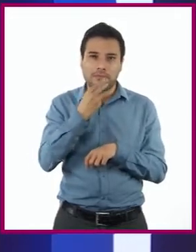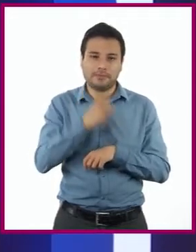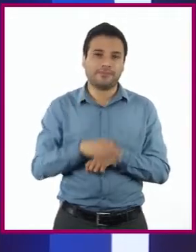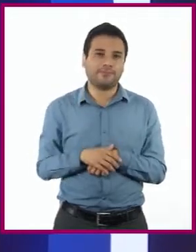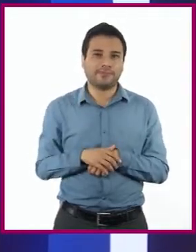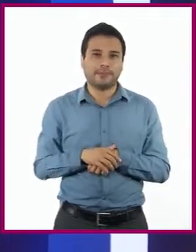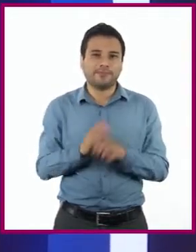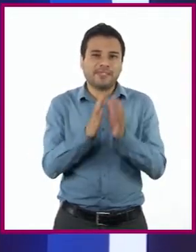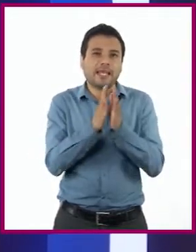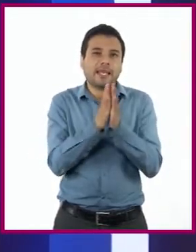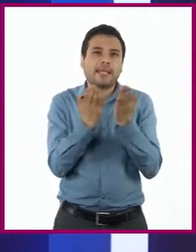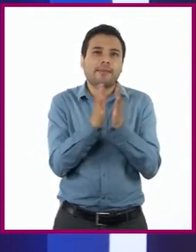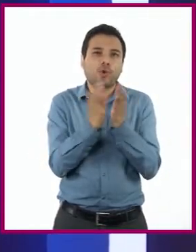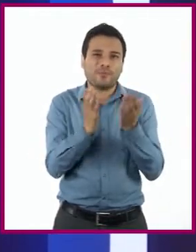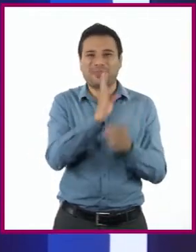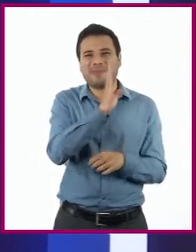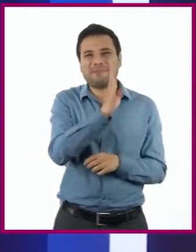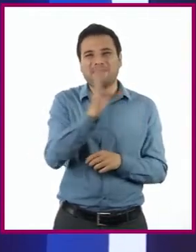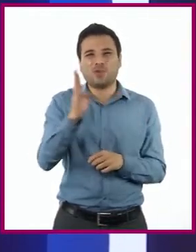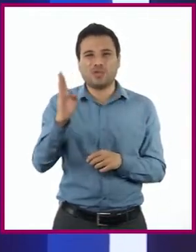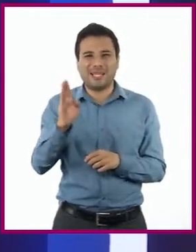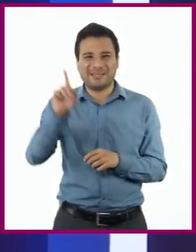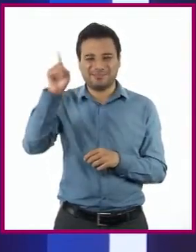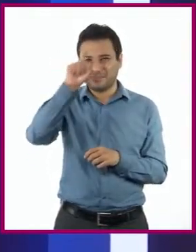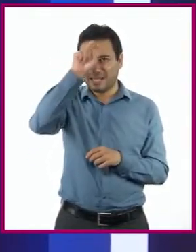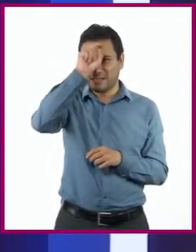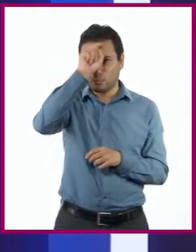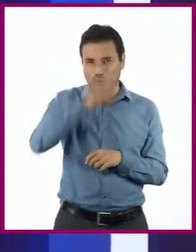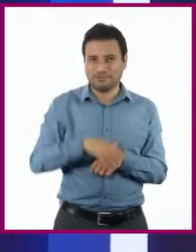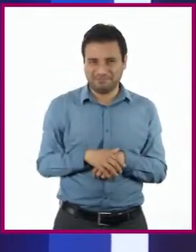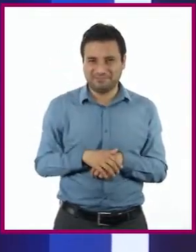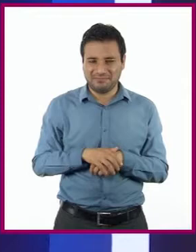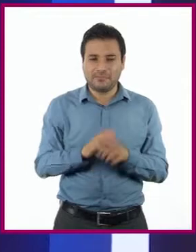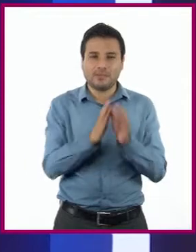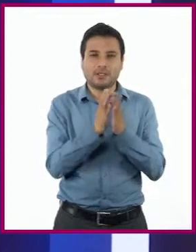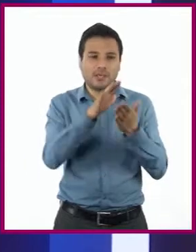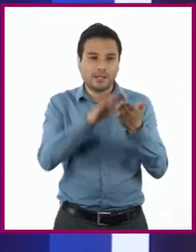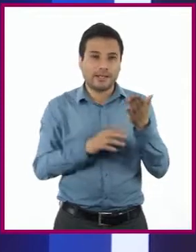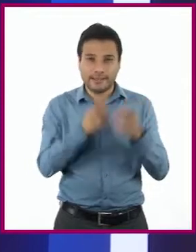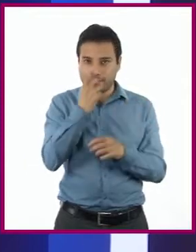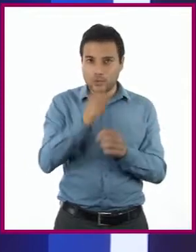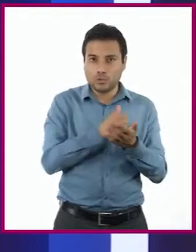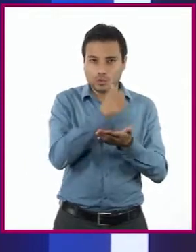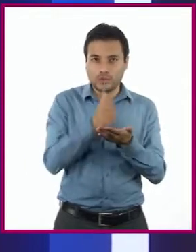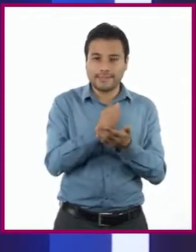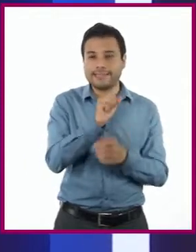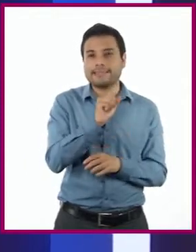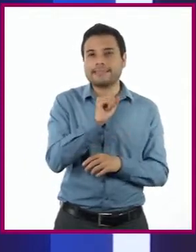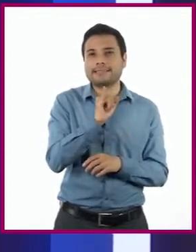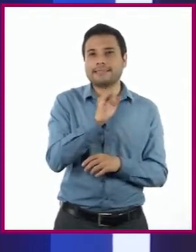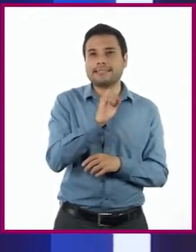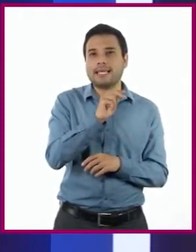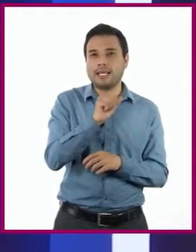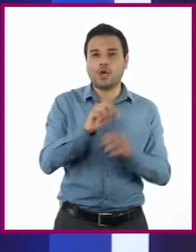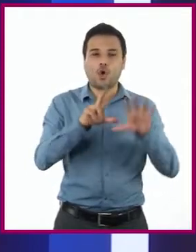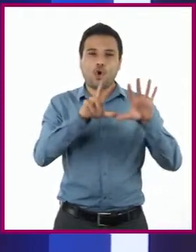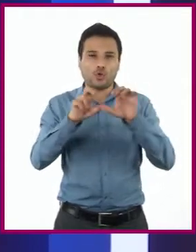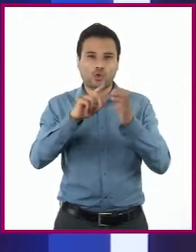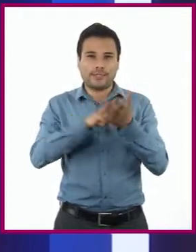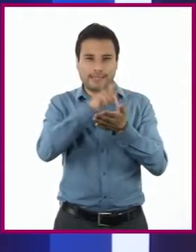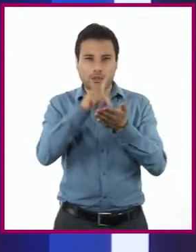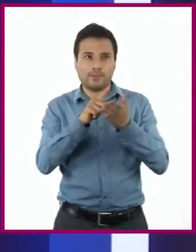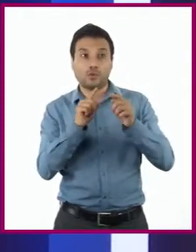leyó en un libro de la Biblioteca de Alejandría que en la ciudad de Siena, situada a unos 800 kilómetros al sur